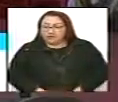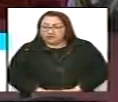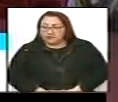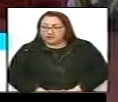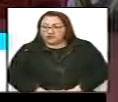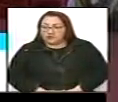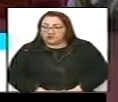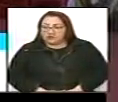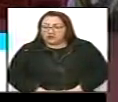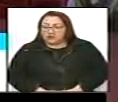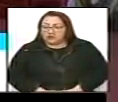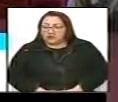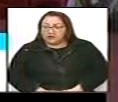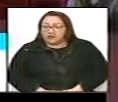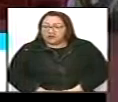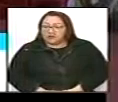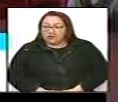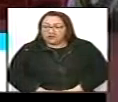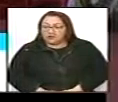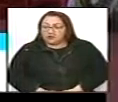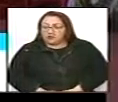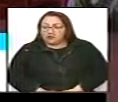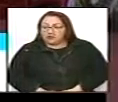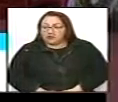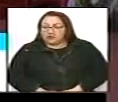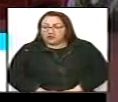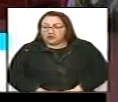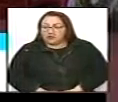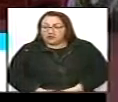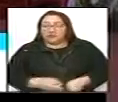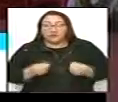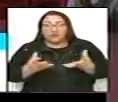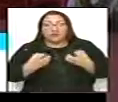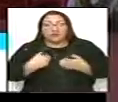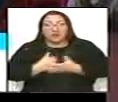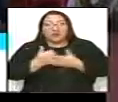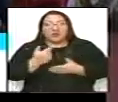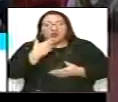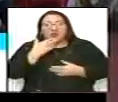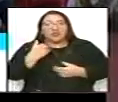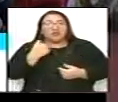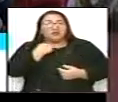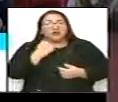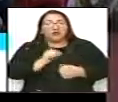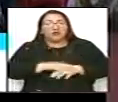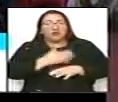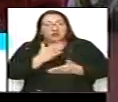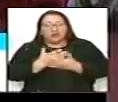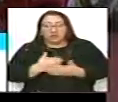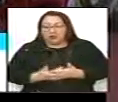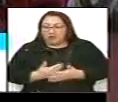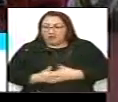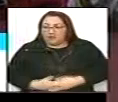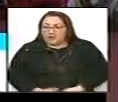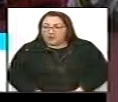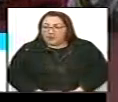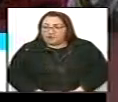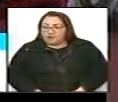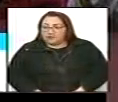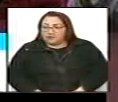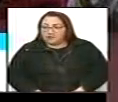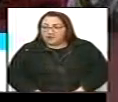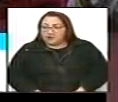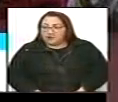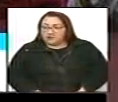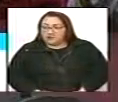qué sustrajiste pruebas y por qué quisiste beneficiar a quien se perjudicaba con esas pruebas. Es lo lógico. Si vamos